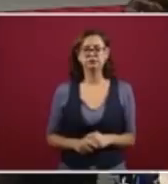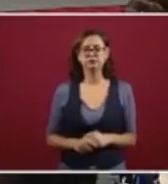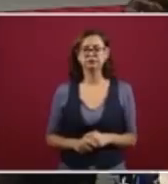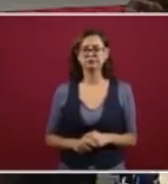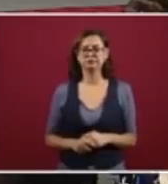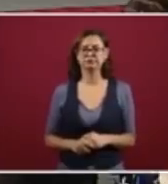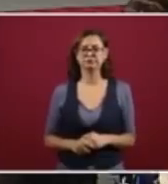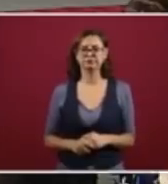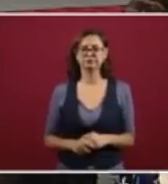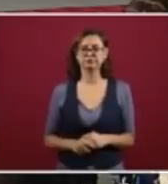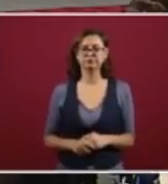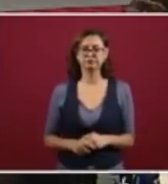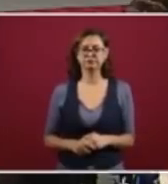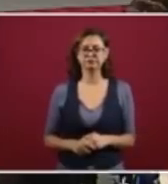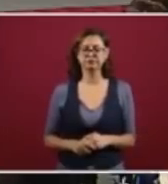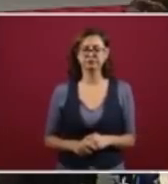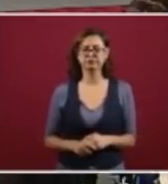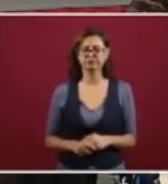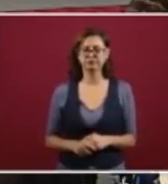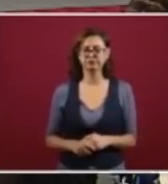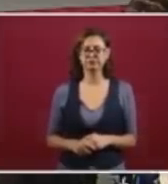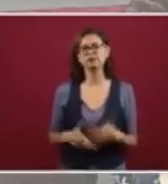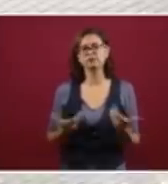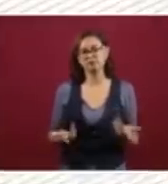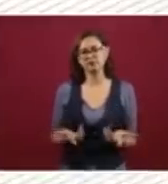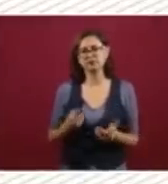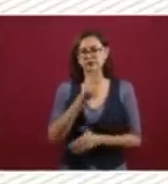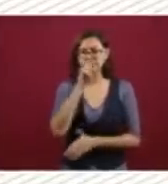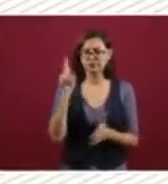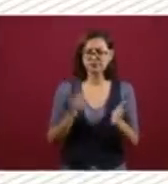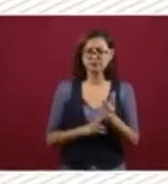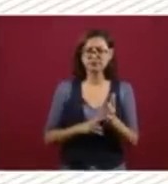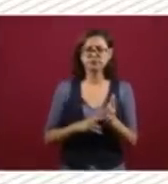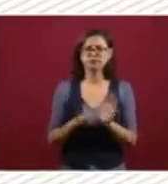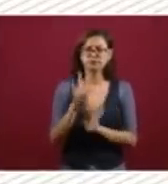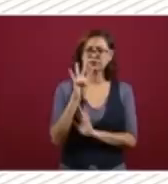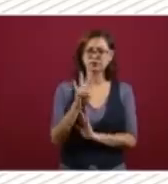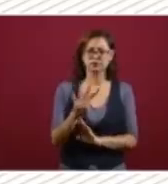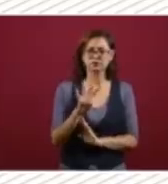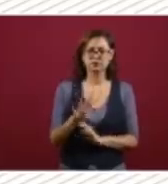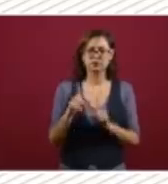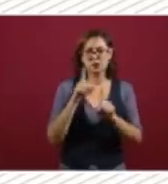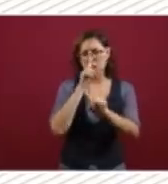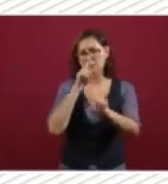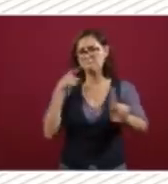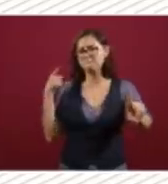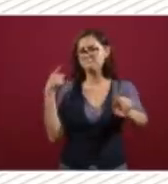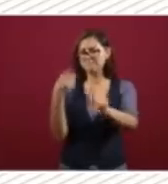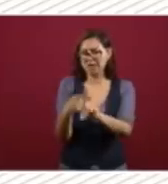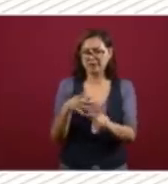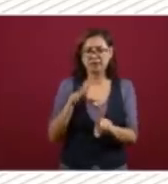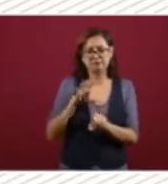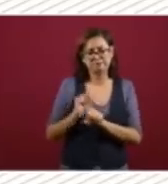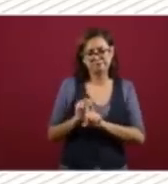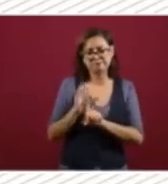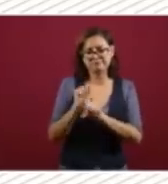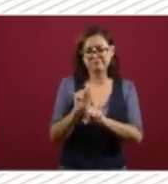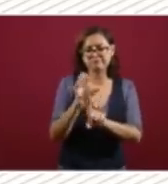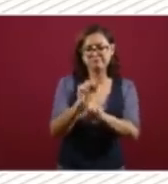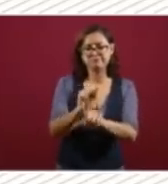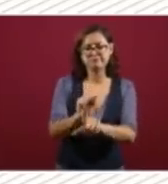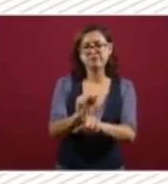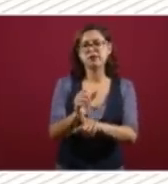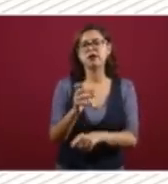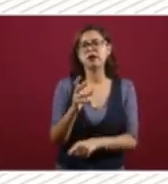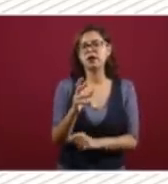avance respecto de las metas 2019, por sector tenemos en vivienda